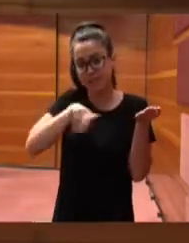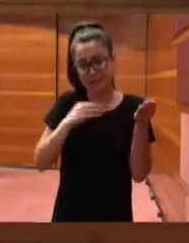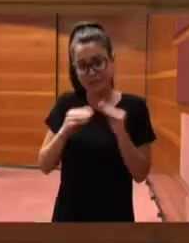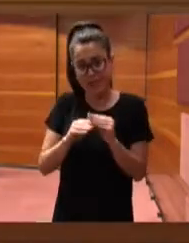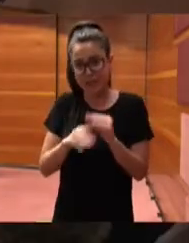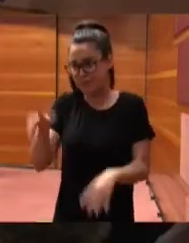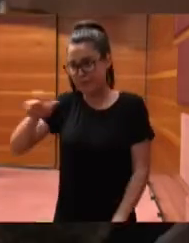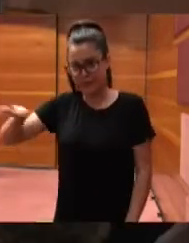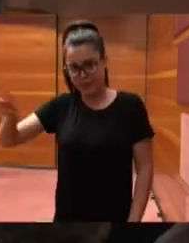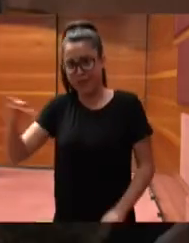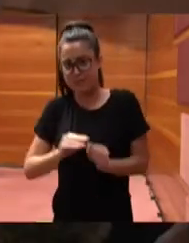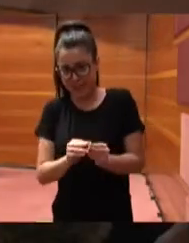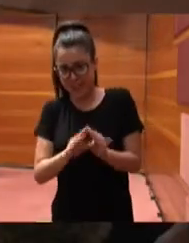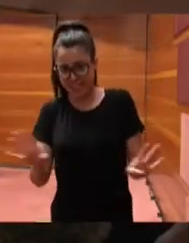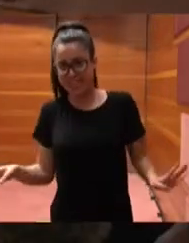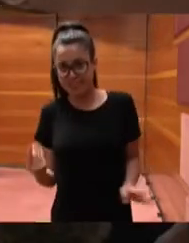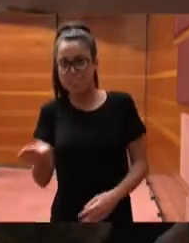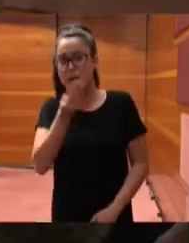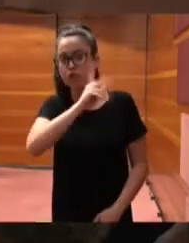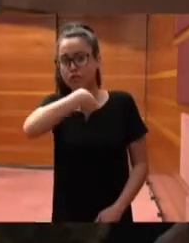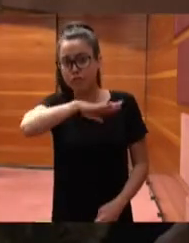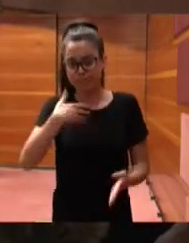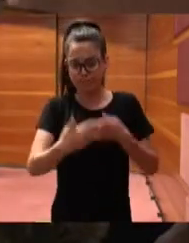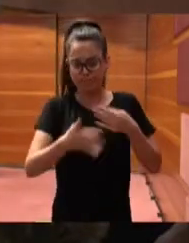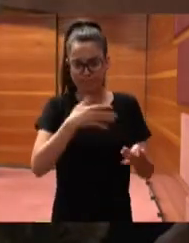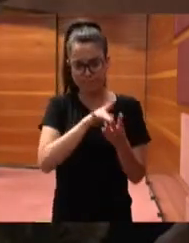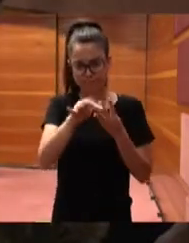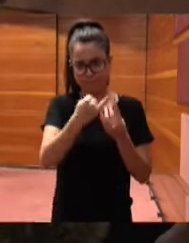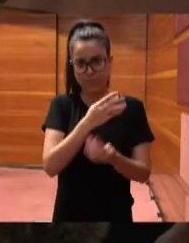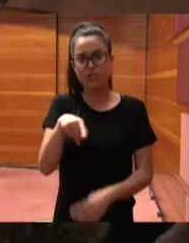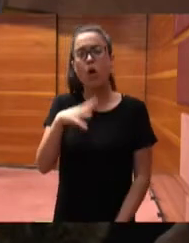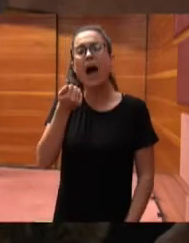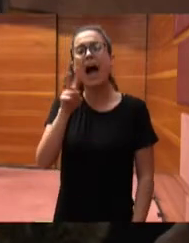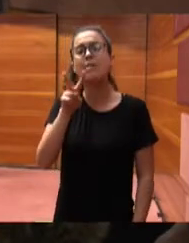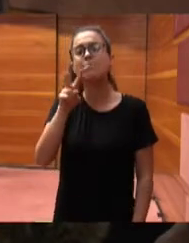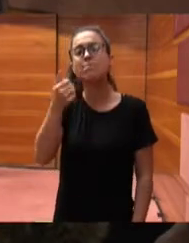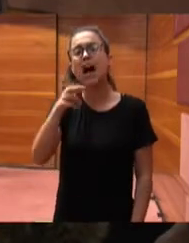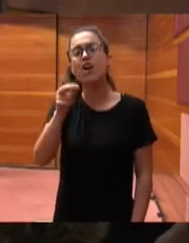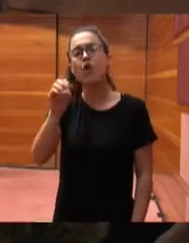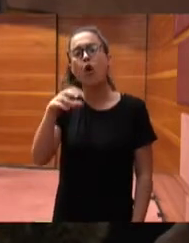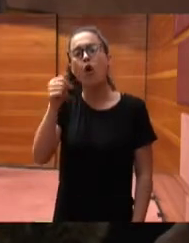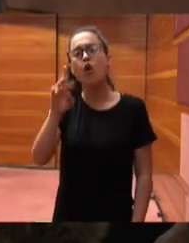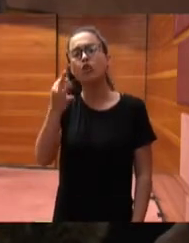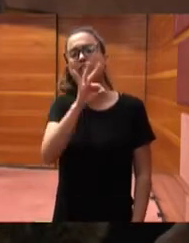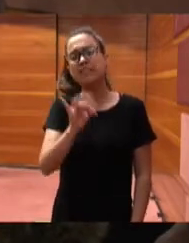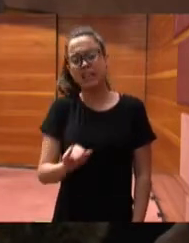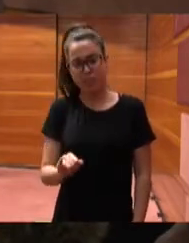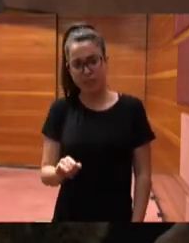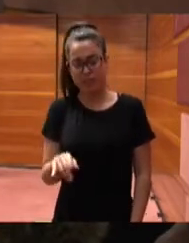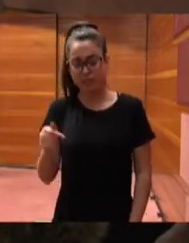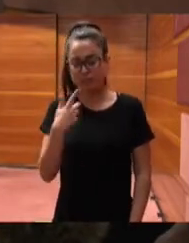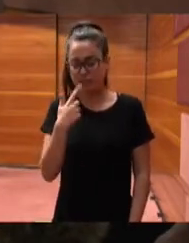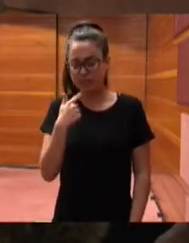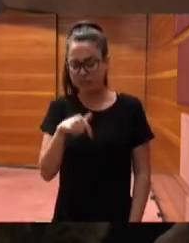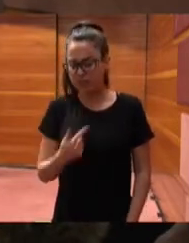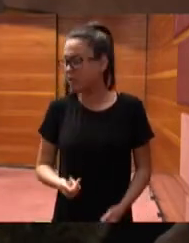hacer. Ese es otro caso, esto es Gobierto, una aplicación que hace Álvaro Ortiz, en donde puedo comparar lo que he visto antes, la deuda